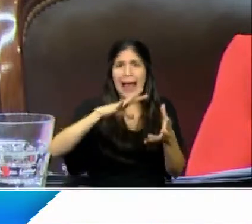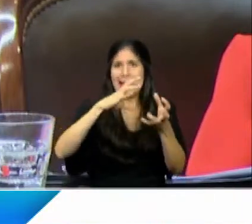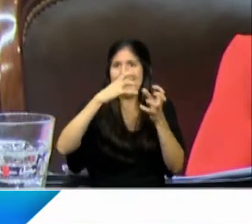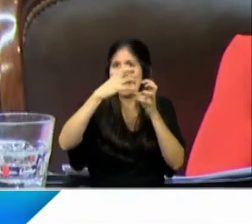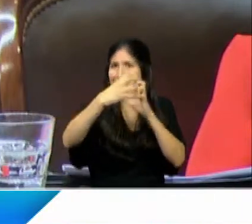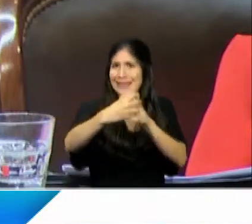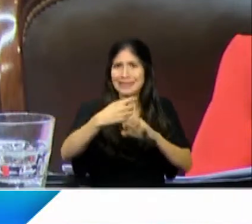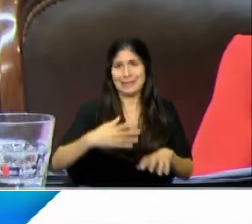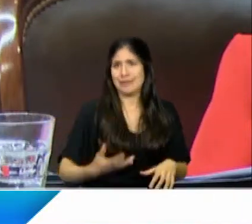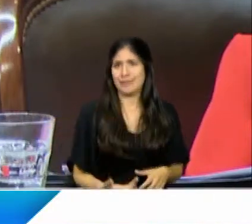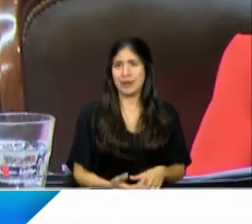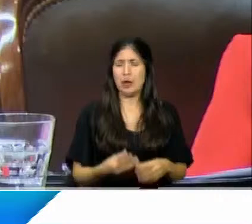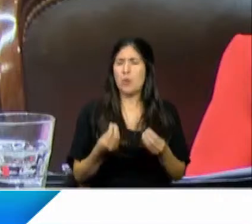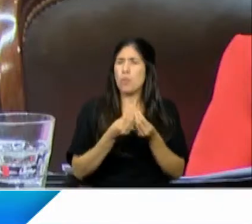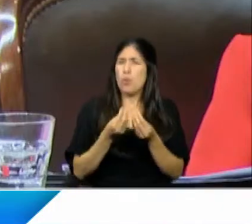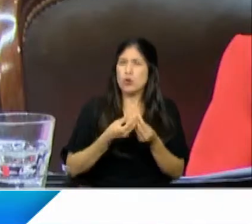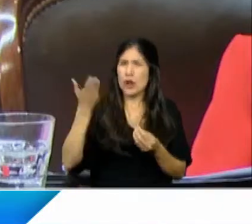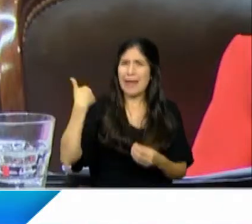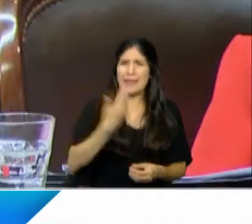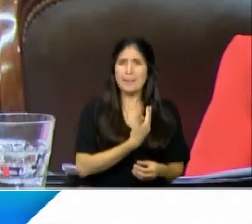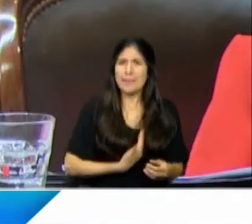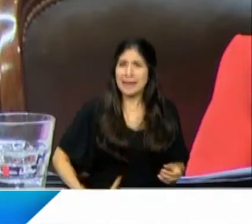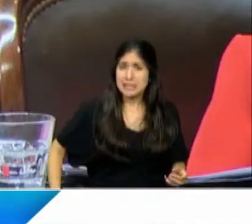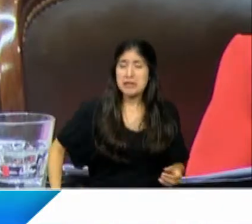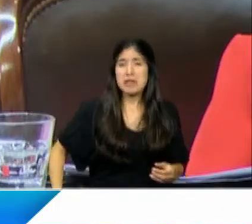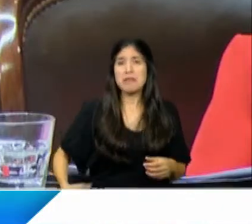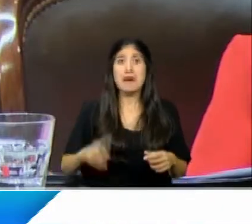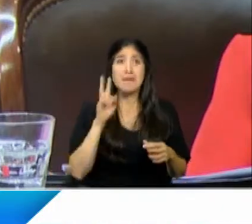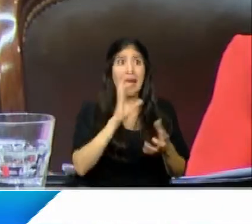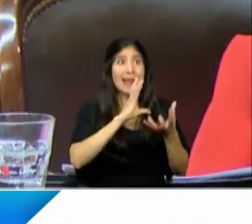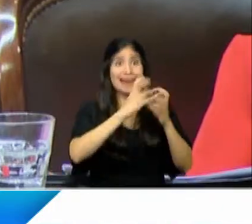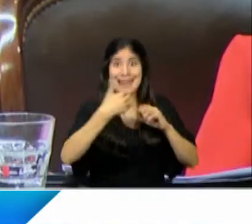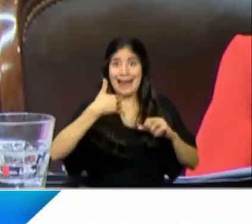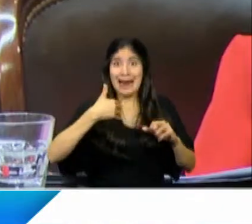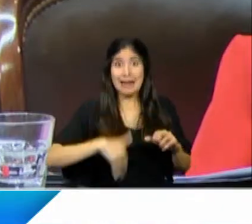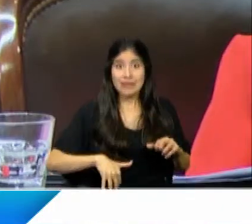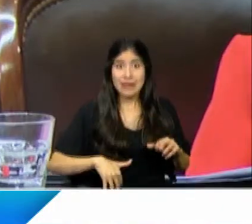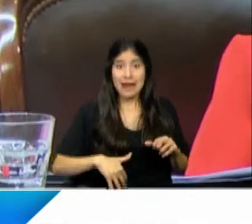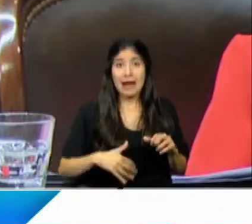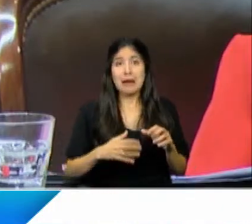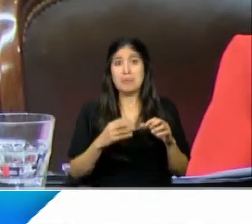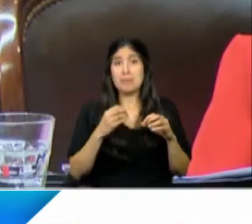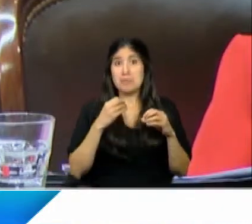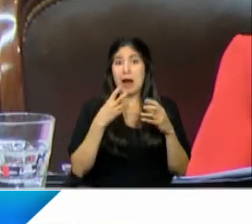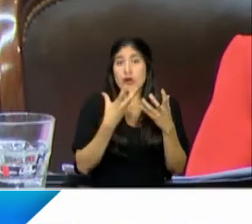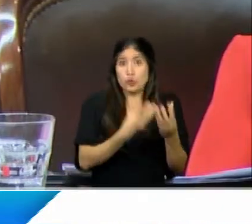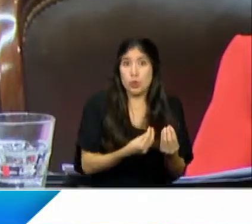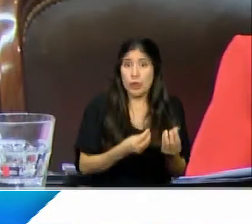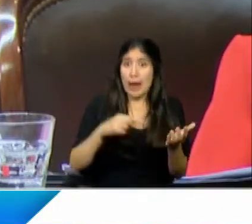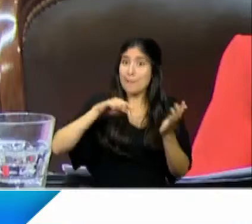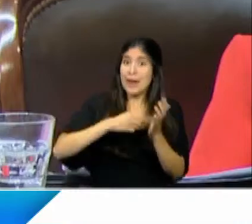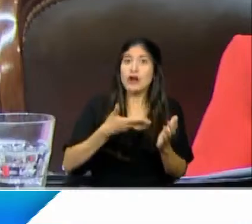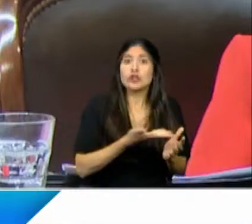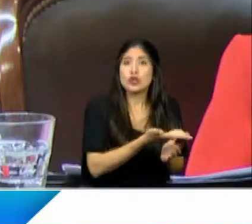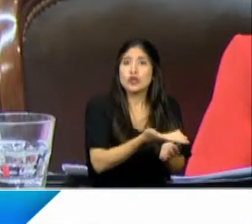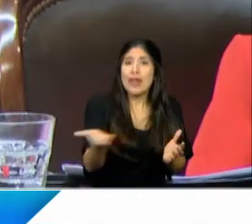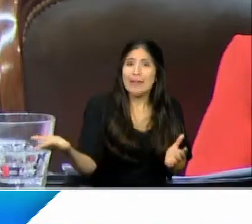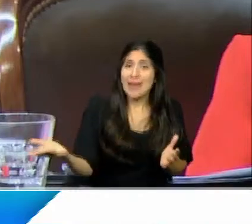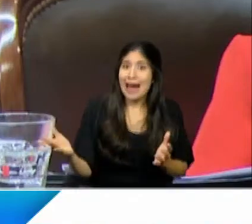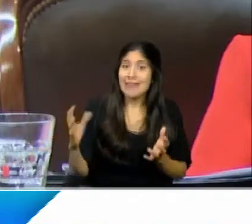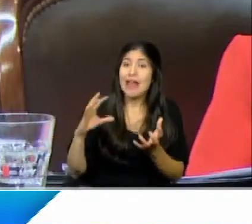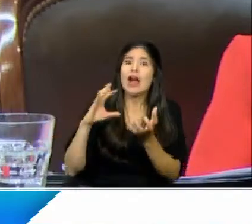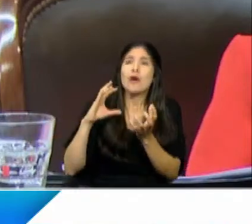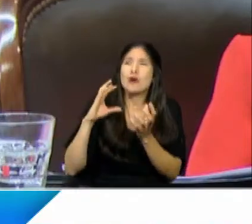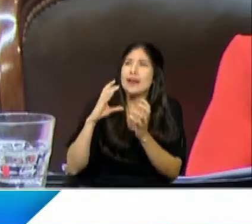distintas recetas económicas nos han sacado de una crisis, pero como sociedad, al no haber podido superar esta crisis